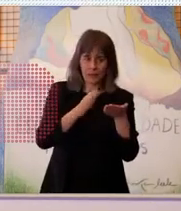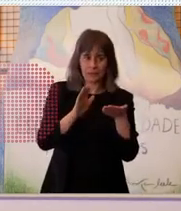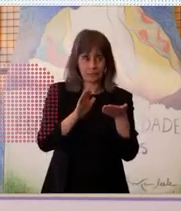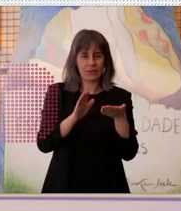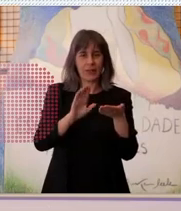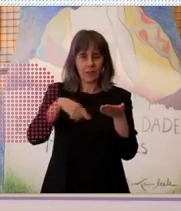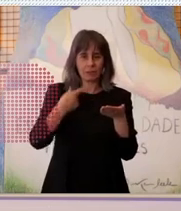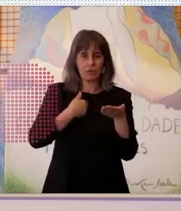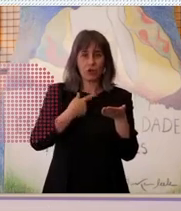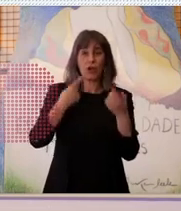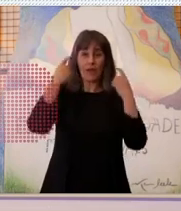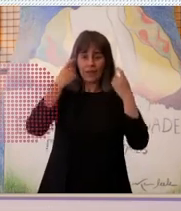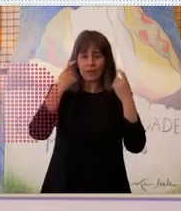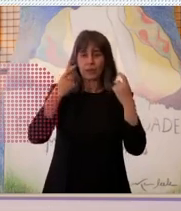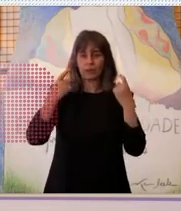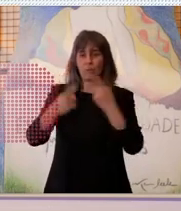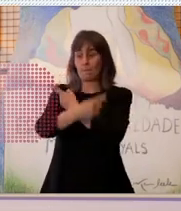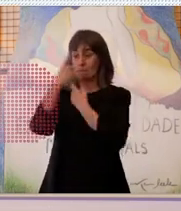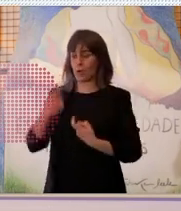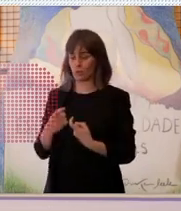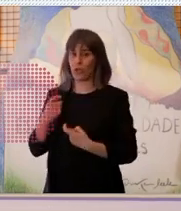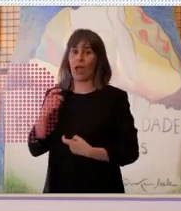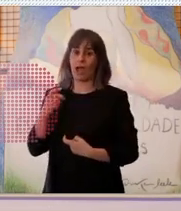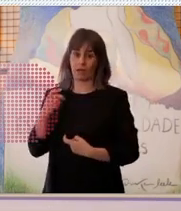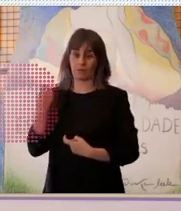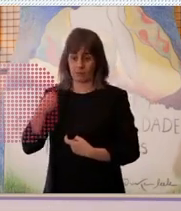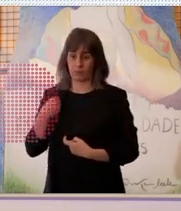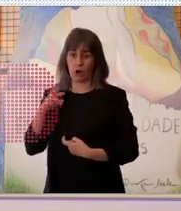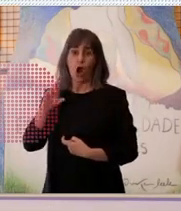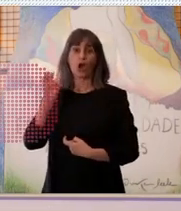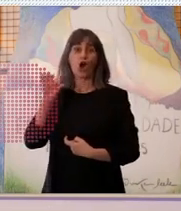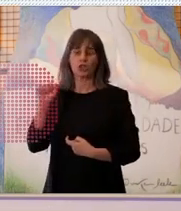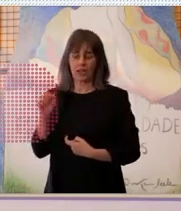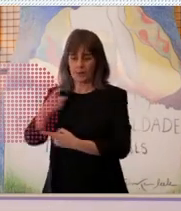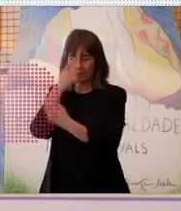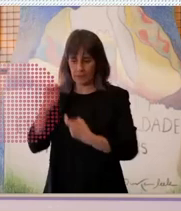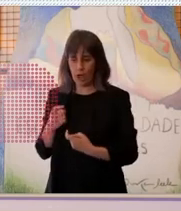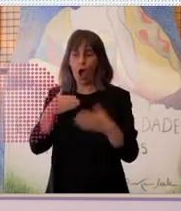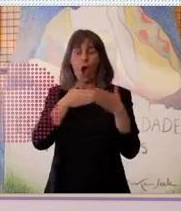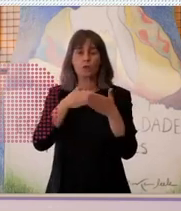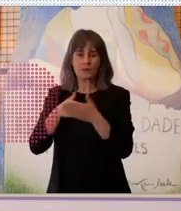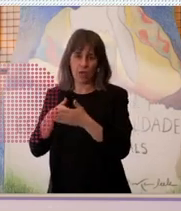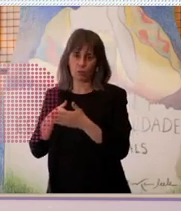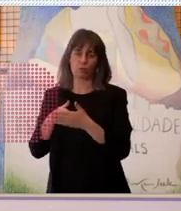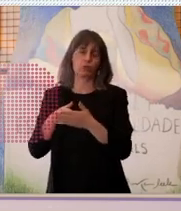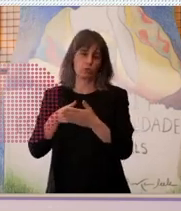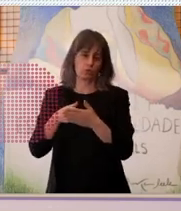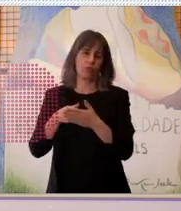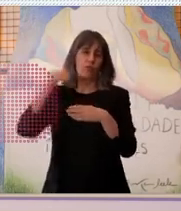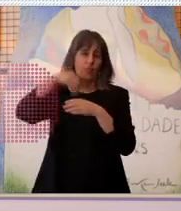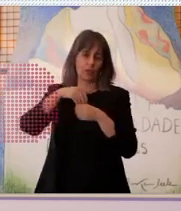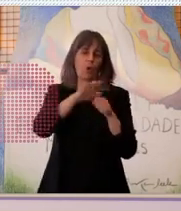a la pregunta que me hizo Rosa Qué obstáculo se encuentran las mujeres en los distintos ámbitos de poder un poquito ceñir un poquito para